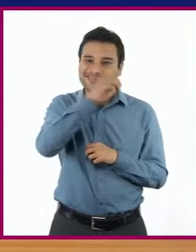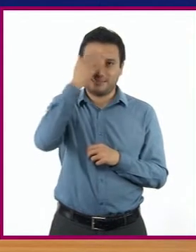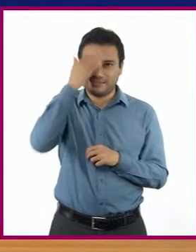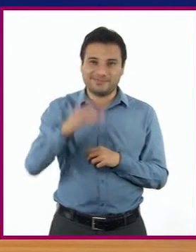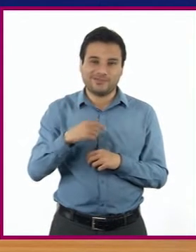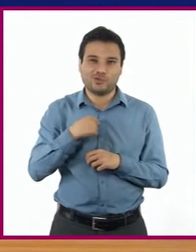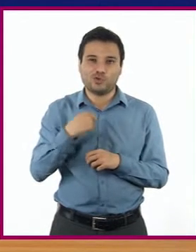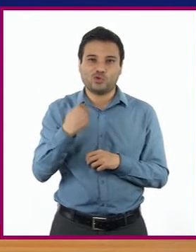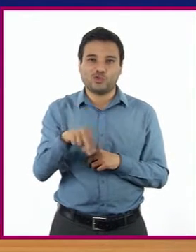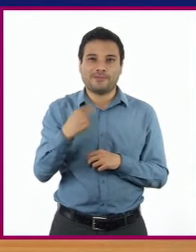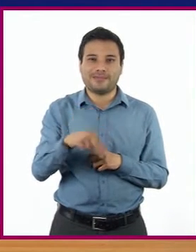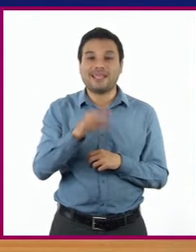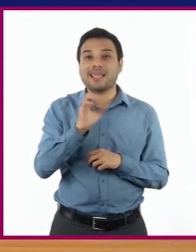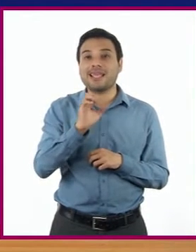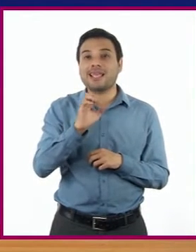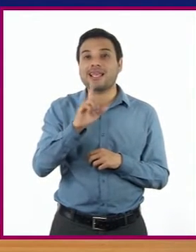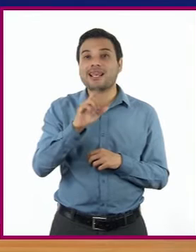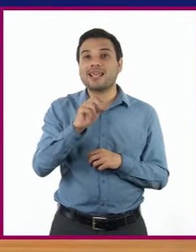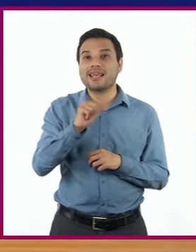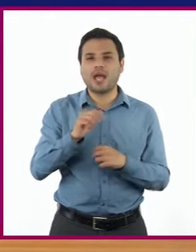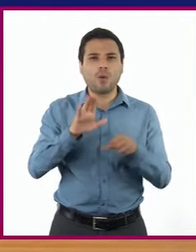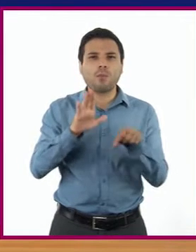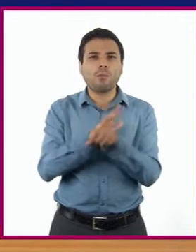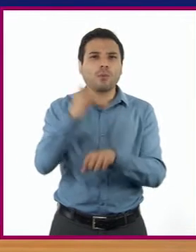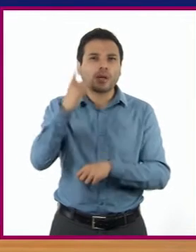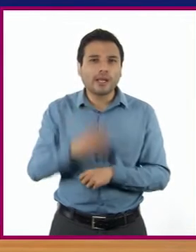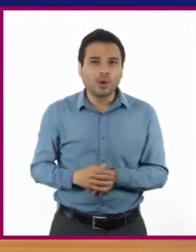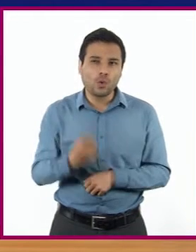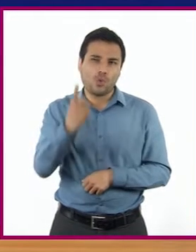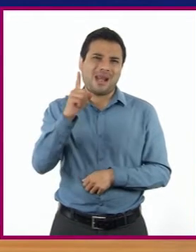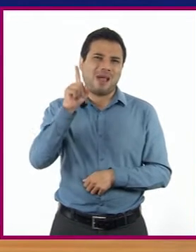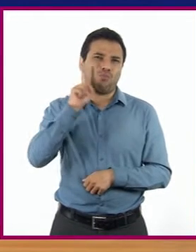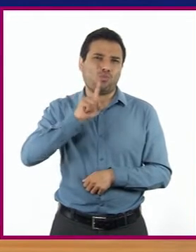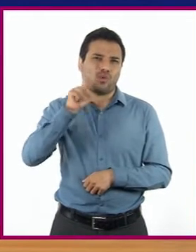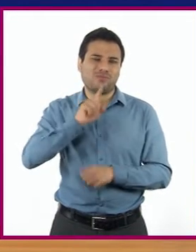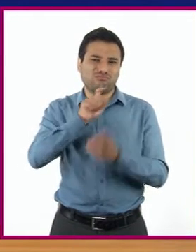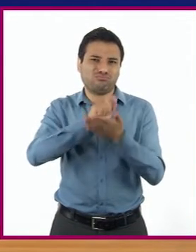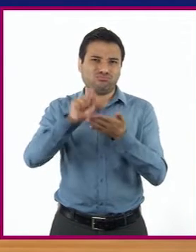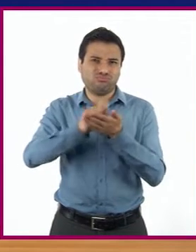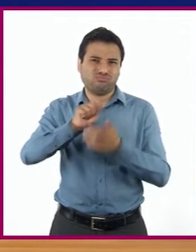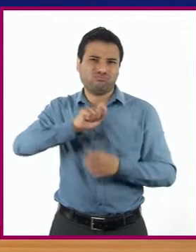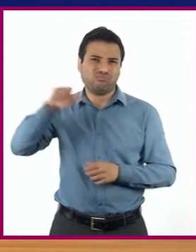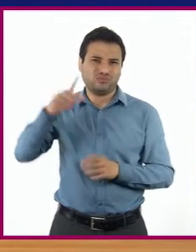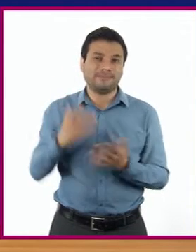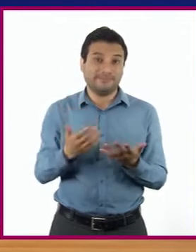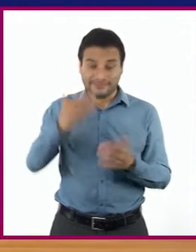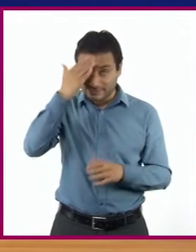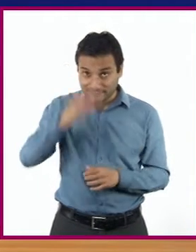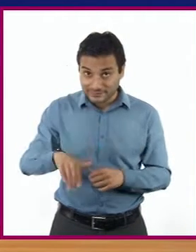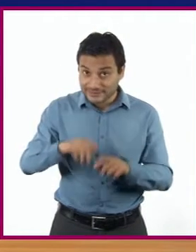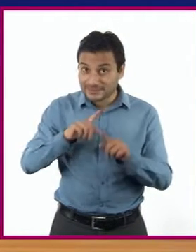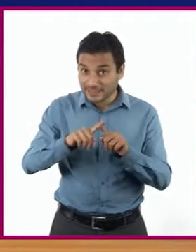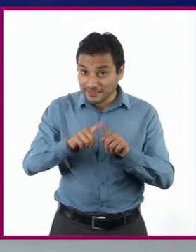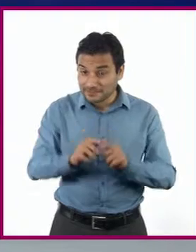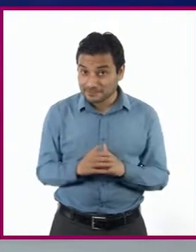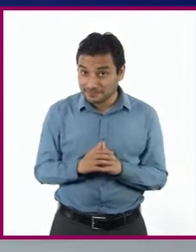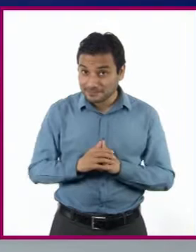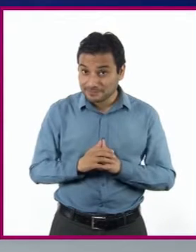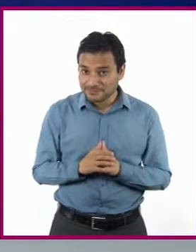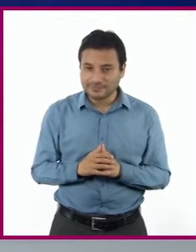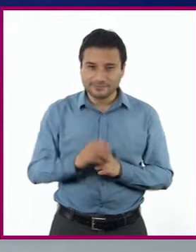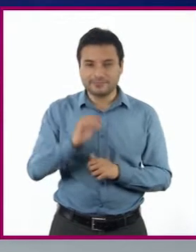es Elena en honor a una de las más grandes escritoras mexicanas del siglo XX. ¿Saben a quién me refiero? Claro que